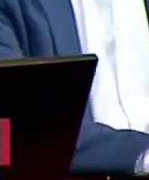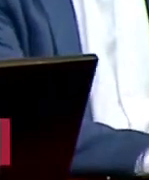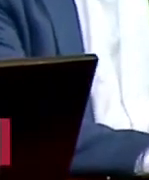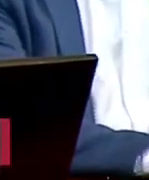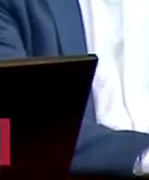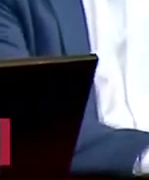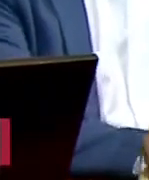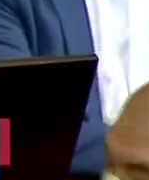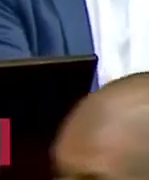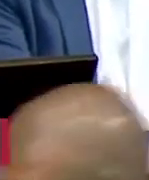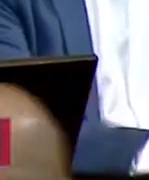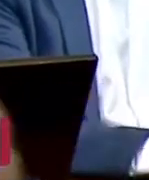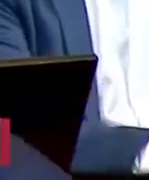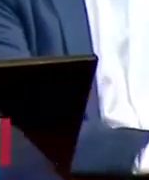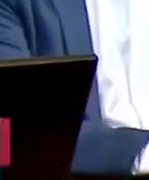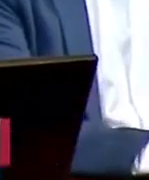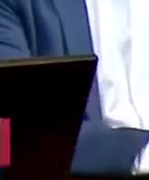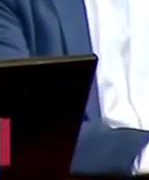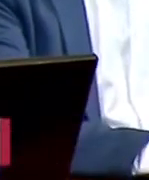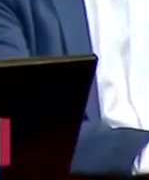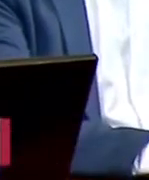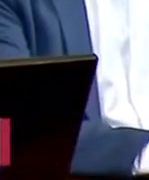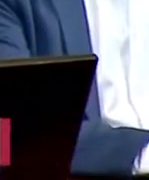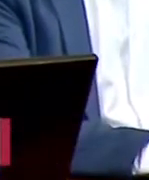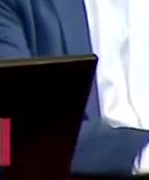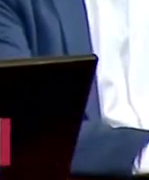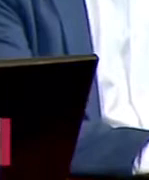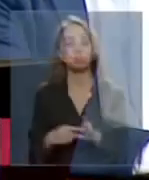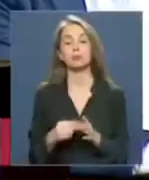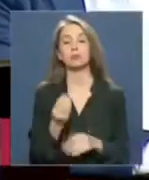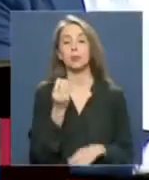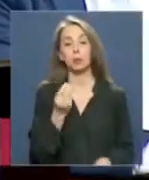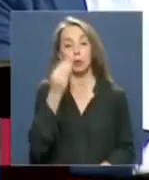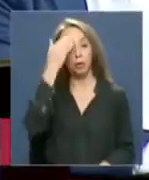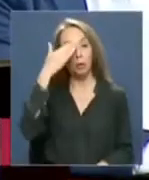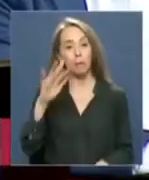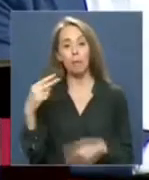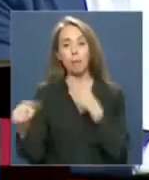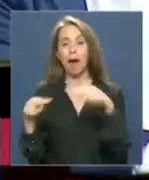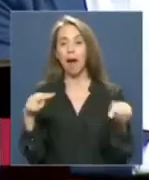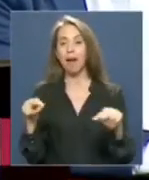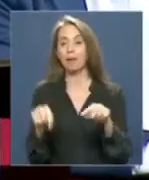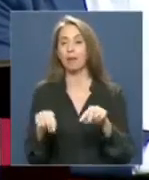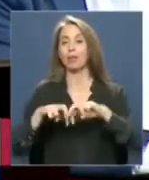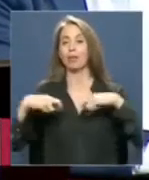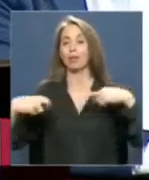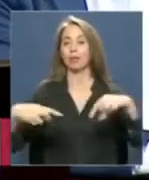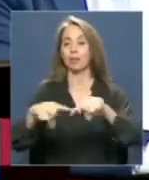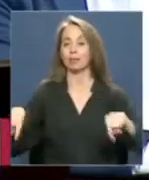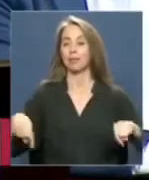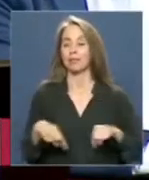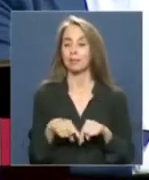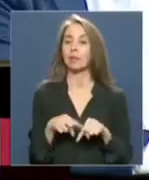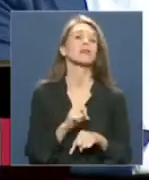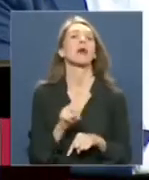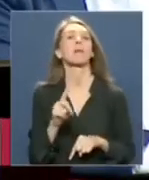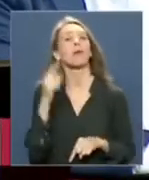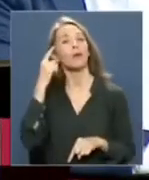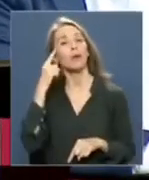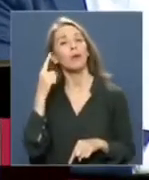Creo que este no es un problema de los buenos y los malos en esta sala, ni tampoco de